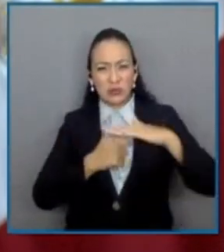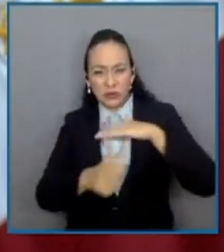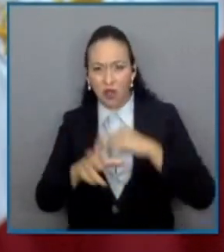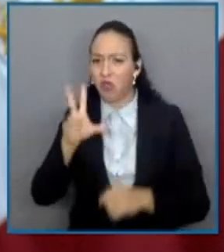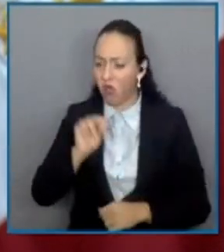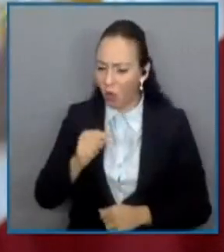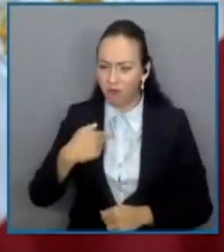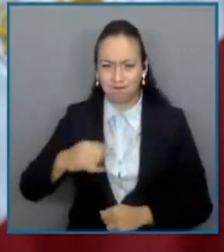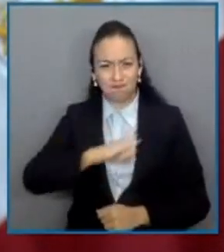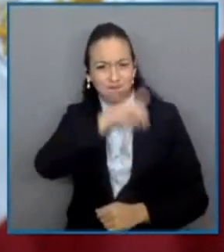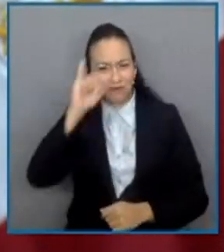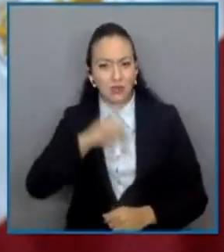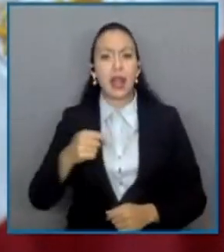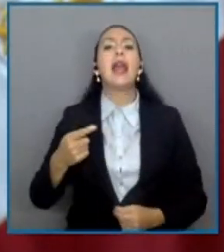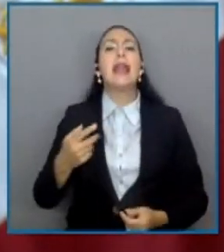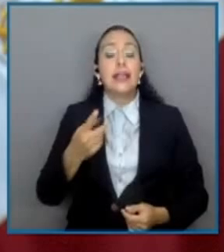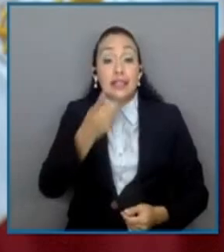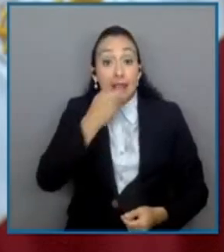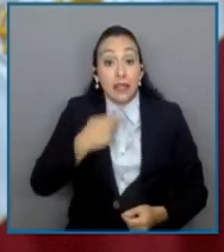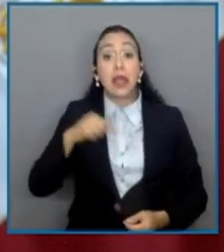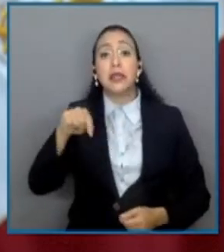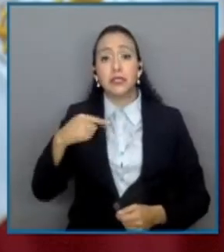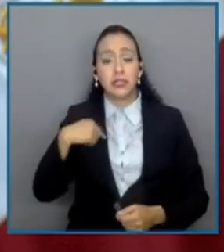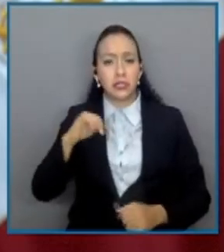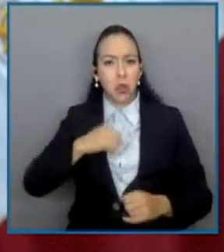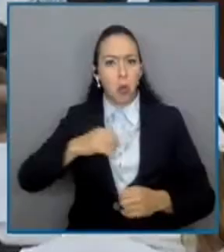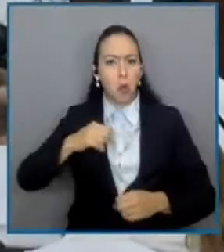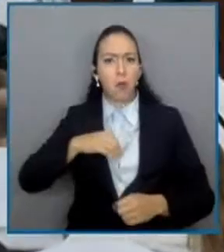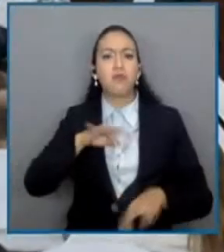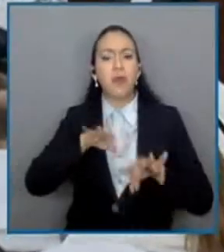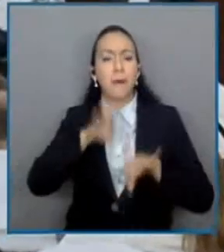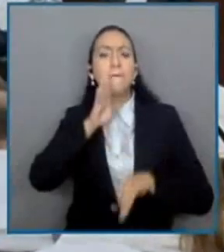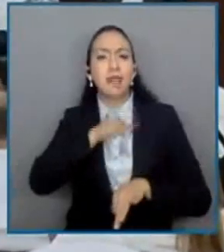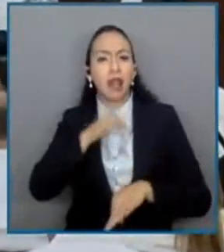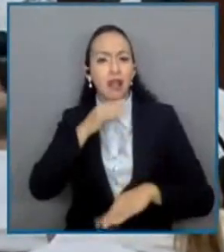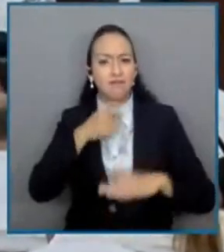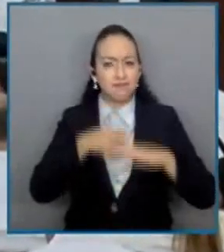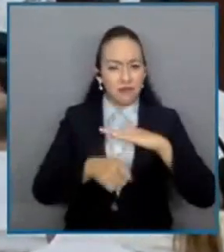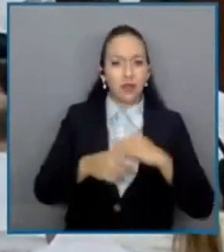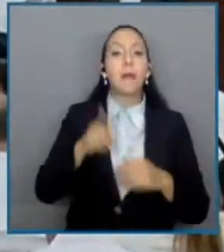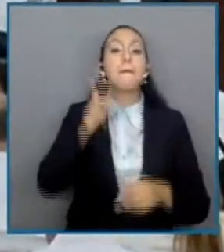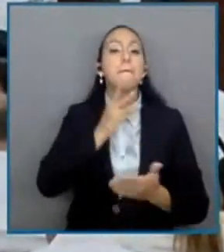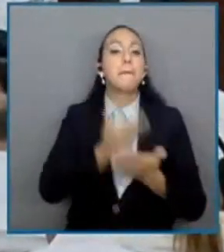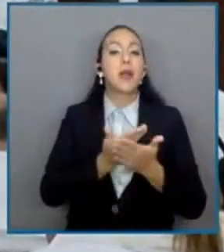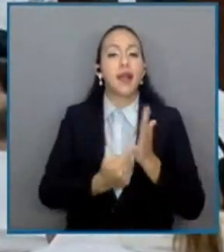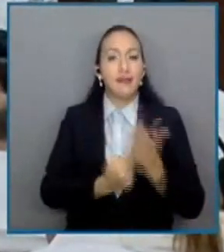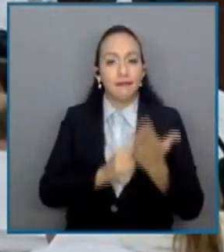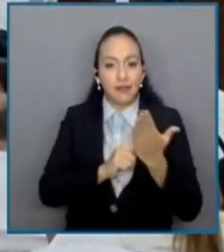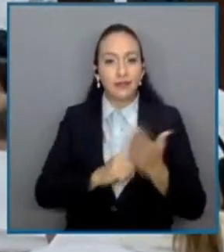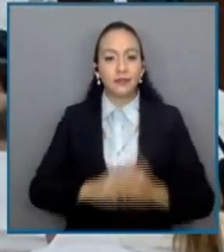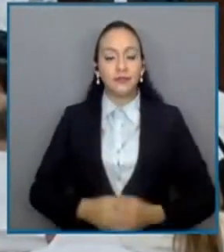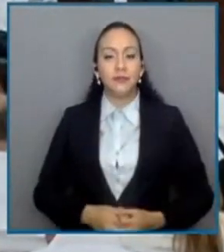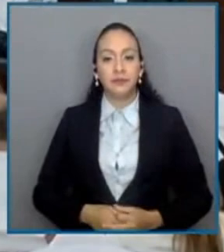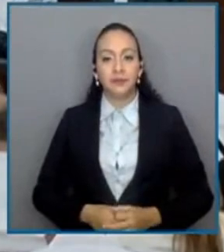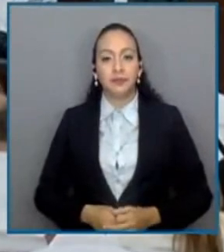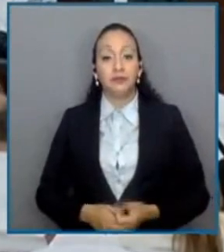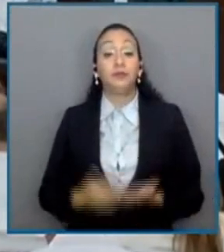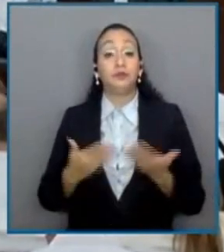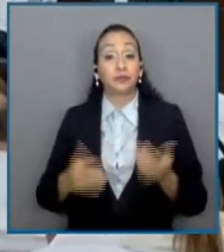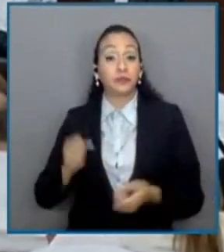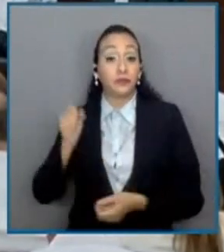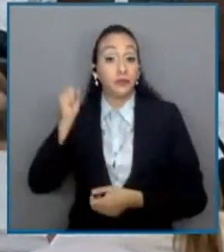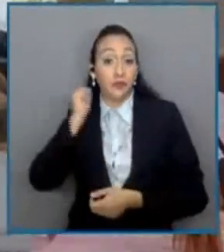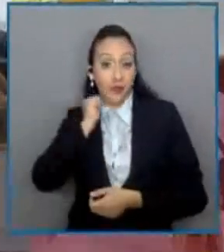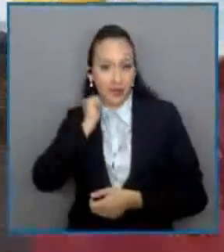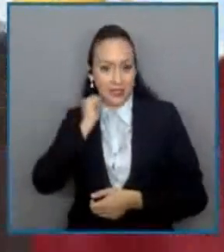contra y me voy, porque así tienen que hacerse las cosas. Ernestina Godoy, senadora electa y quien sería